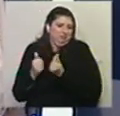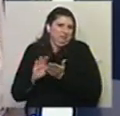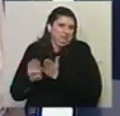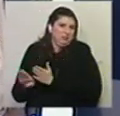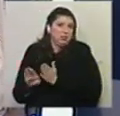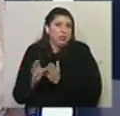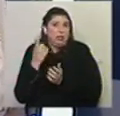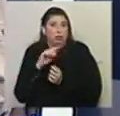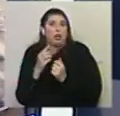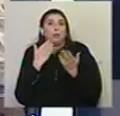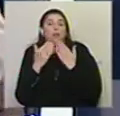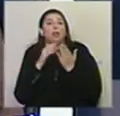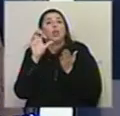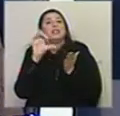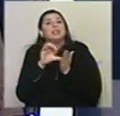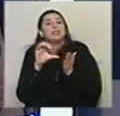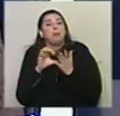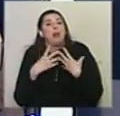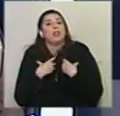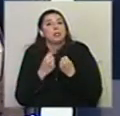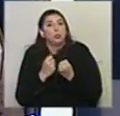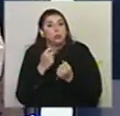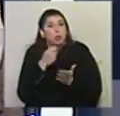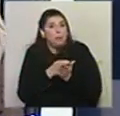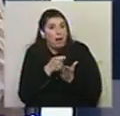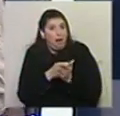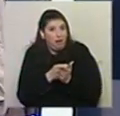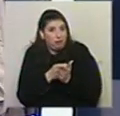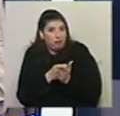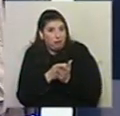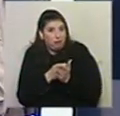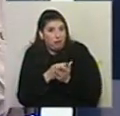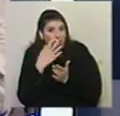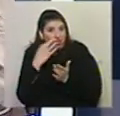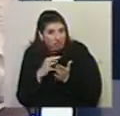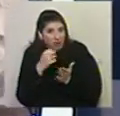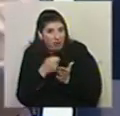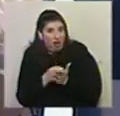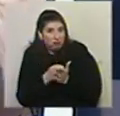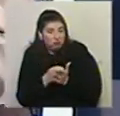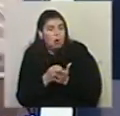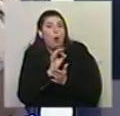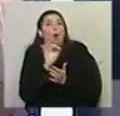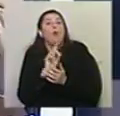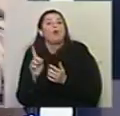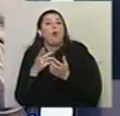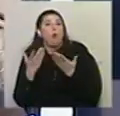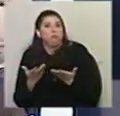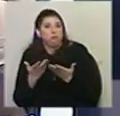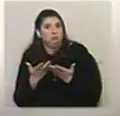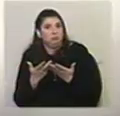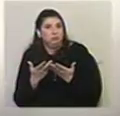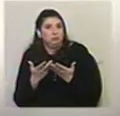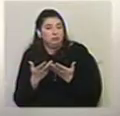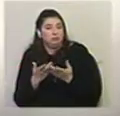eso. Claro. Yo puedo querer agua que de Querétaro. Sí, perfectamente. Y si no tengo otra cosa... Sí, sí,